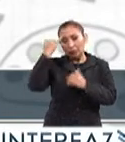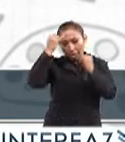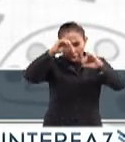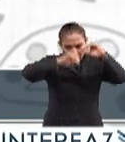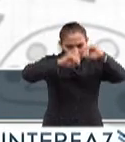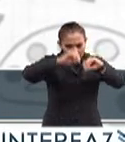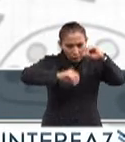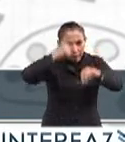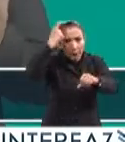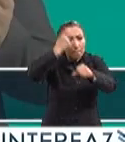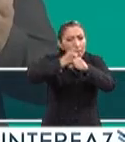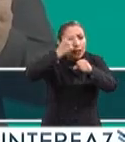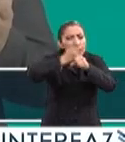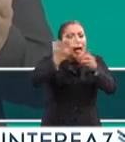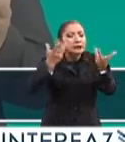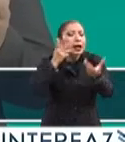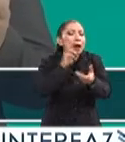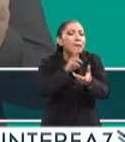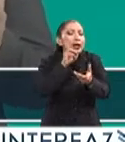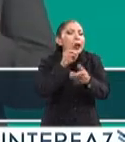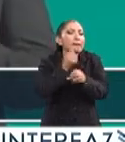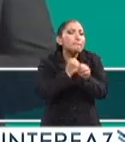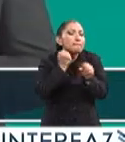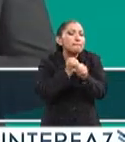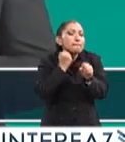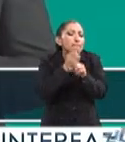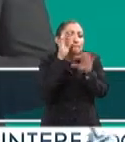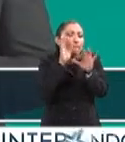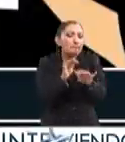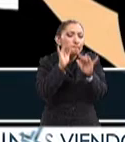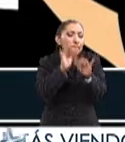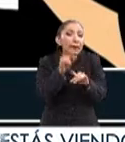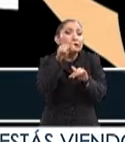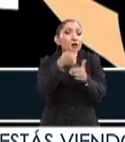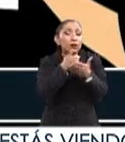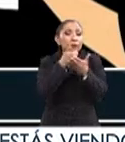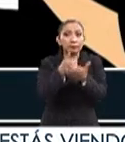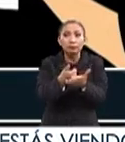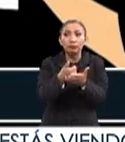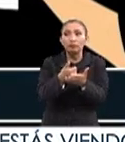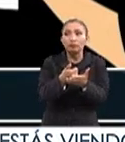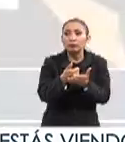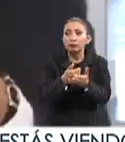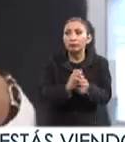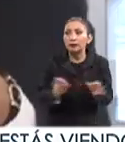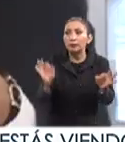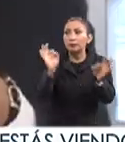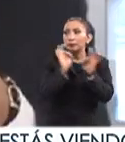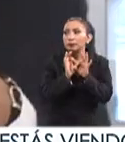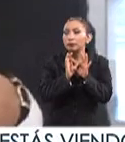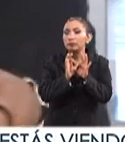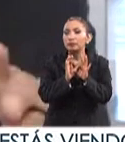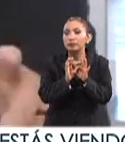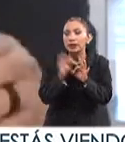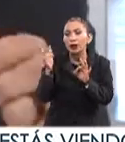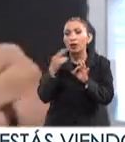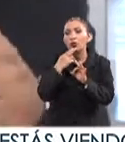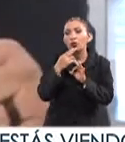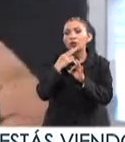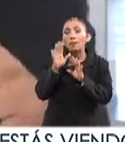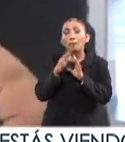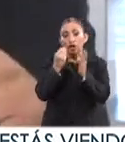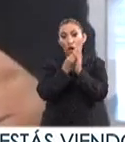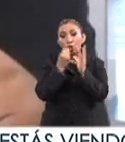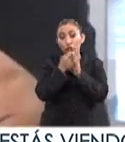a crear sus primeras prácticas, y esto también es un enfoque muy interesante de nuestro curso, porque le